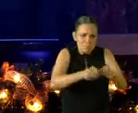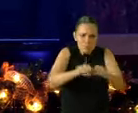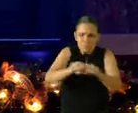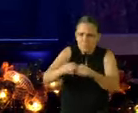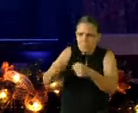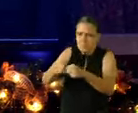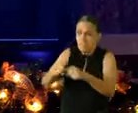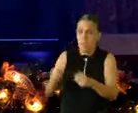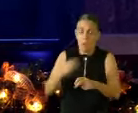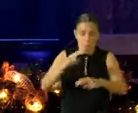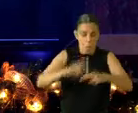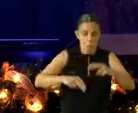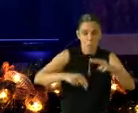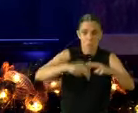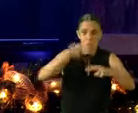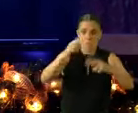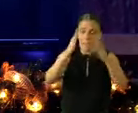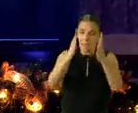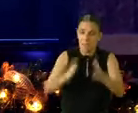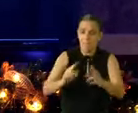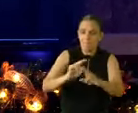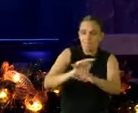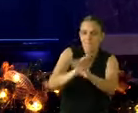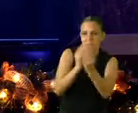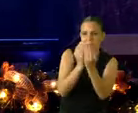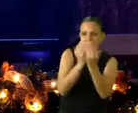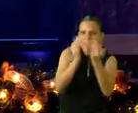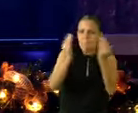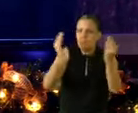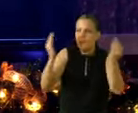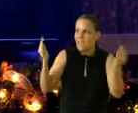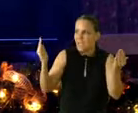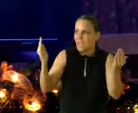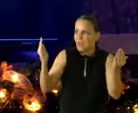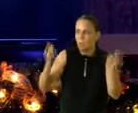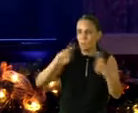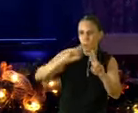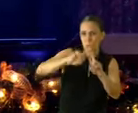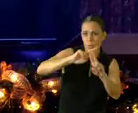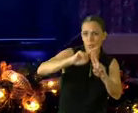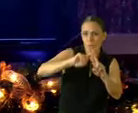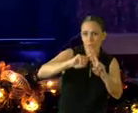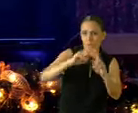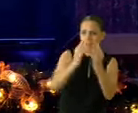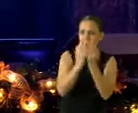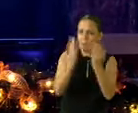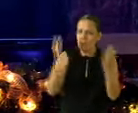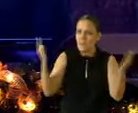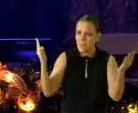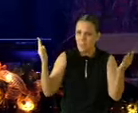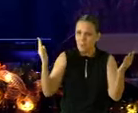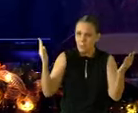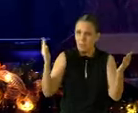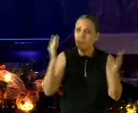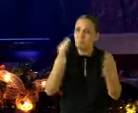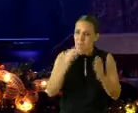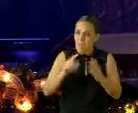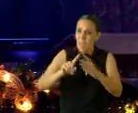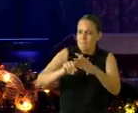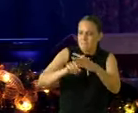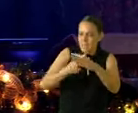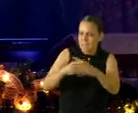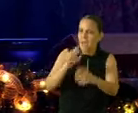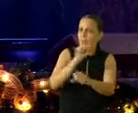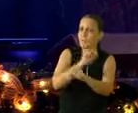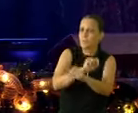abrieron los hoteles, se abrieron los guías, se abrieron los trabajos, vinieron del Ministerio de Turismo a entregarnos